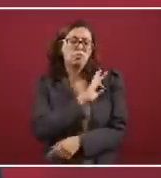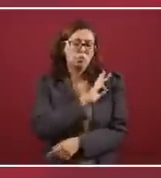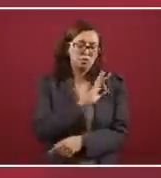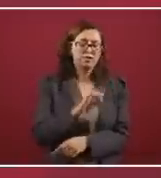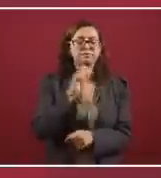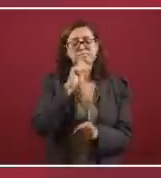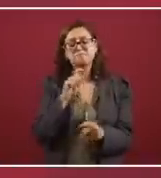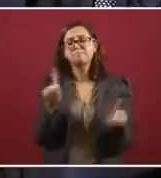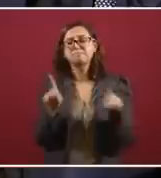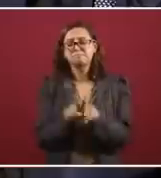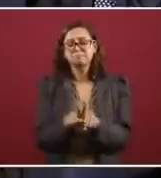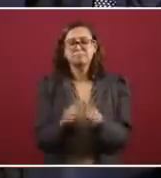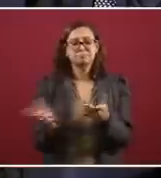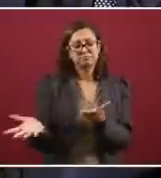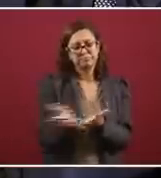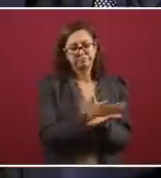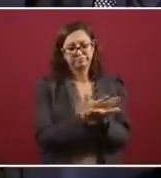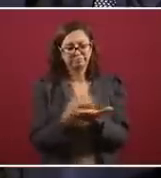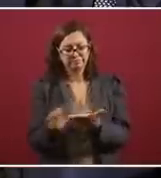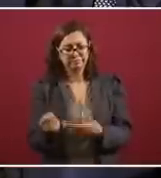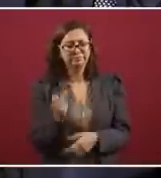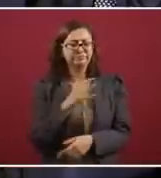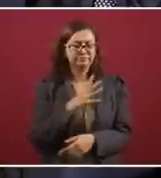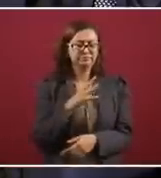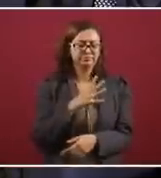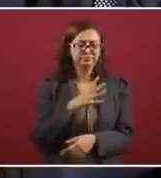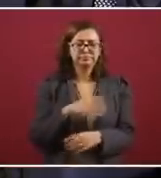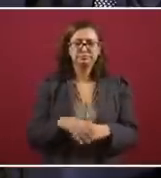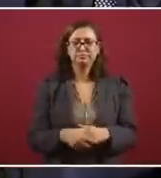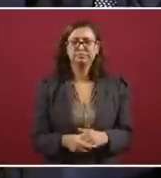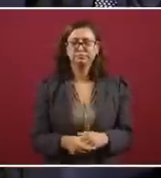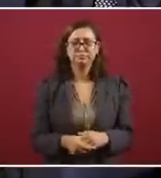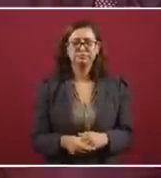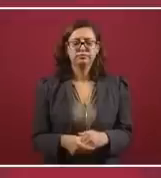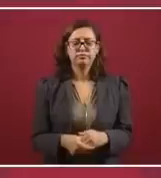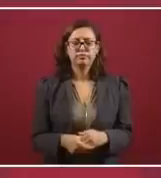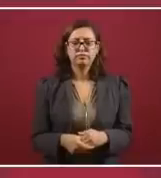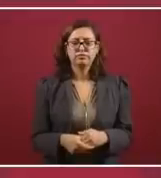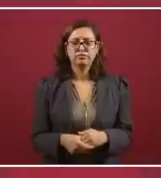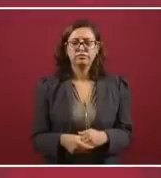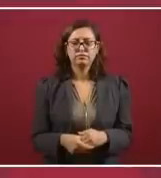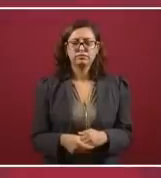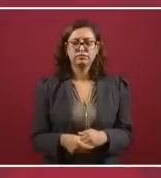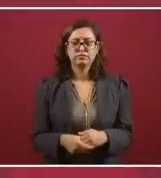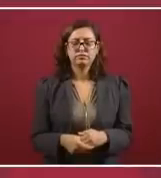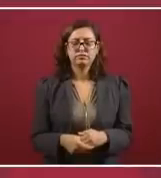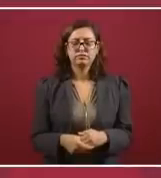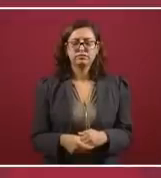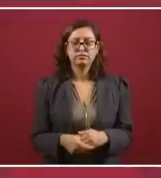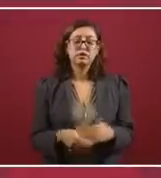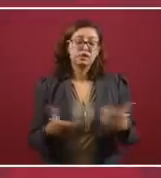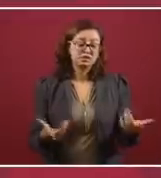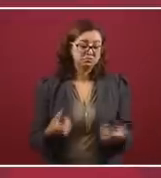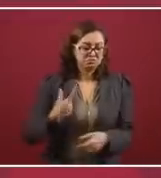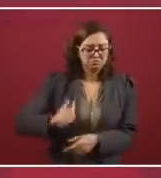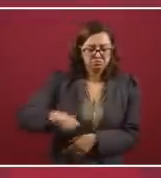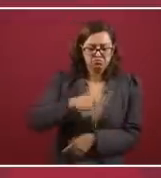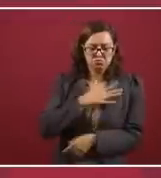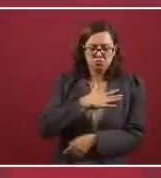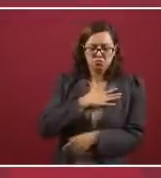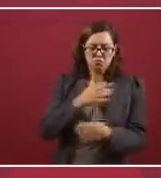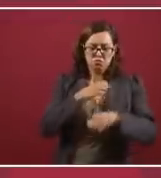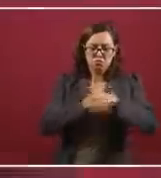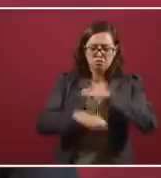vista de valores presentes. Y para la empresa, en el caso nuestro,